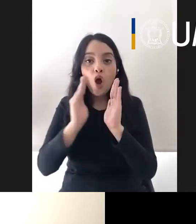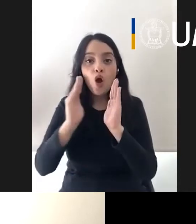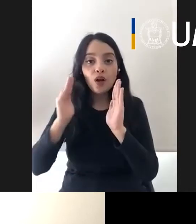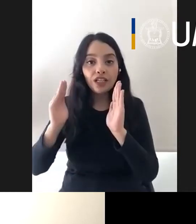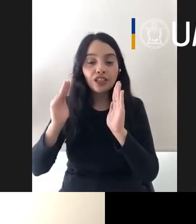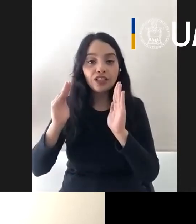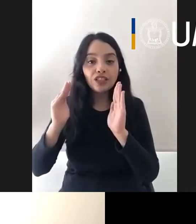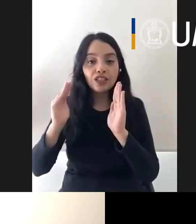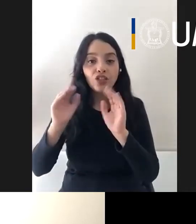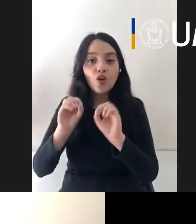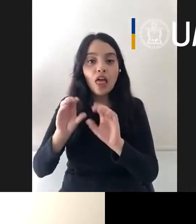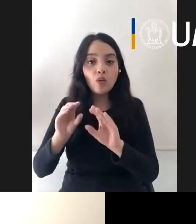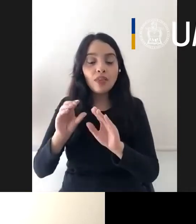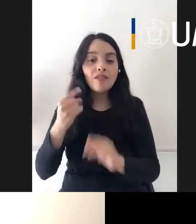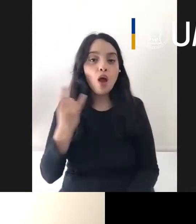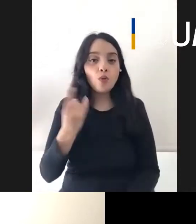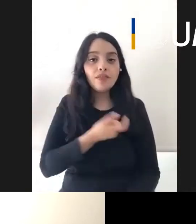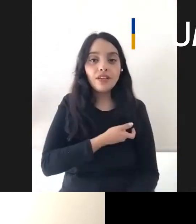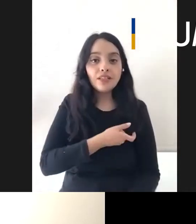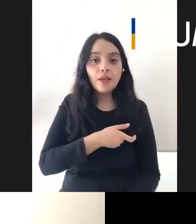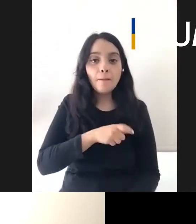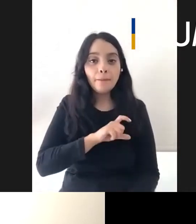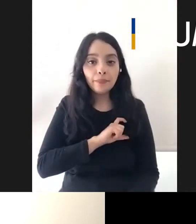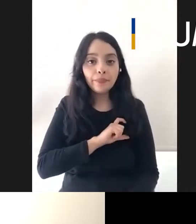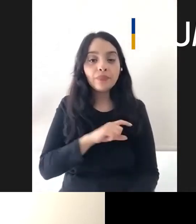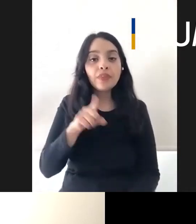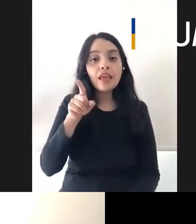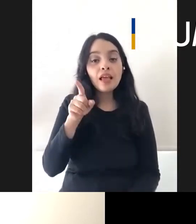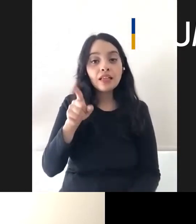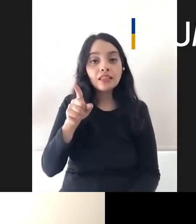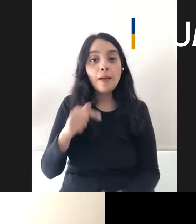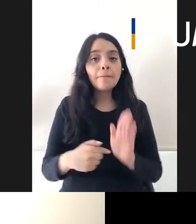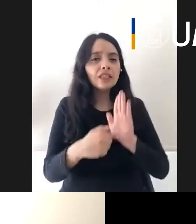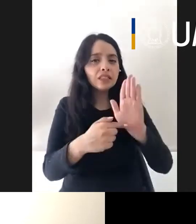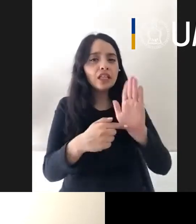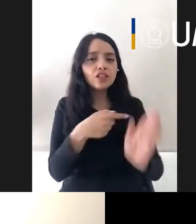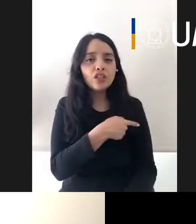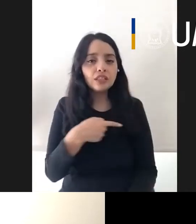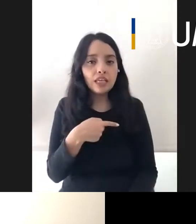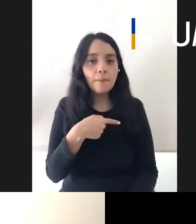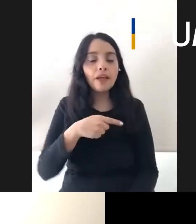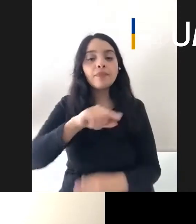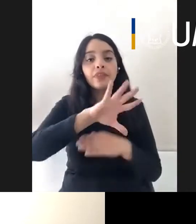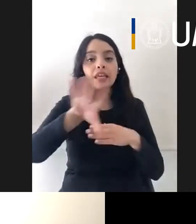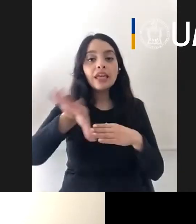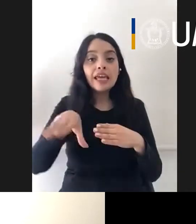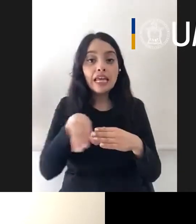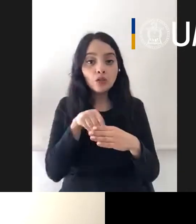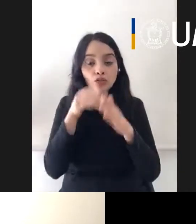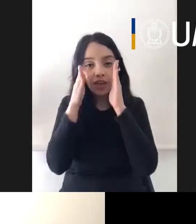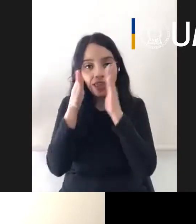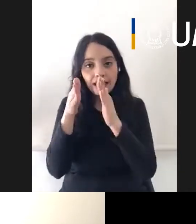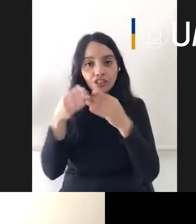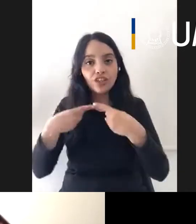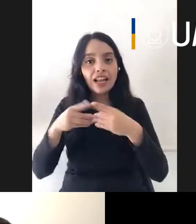Barcelona. Su presentación se titula Inclusión y Atención a la Diversidad en